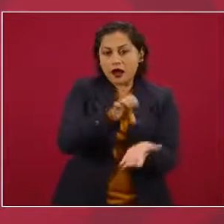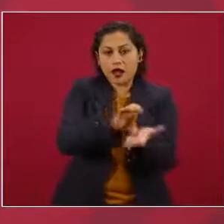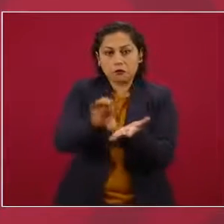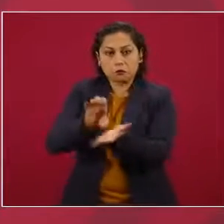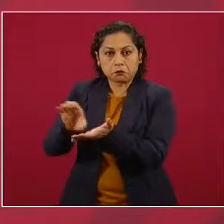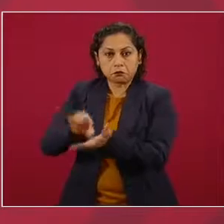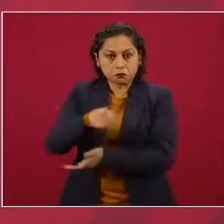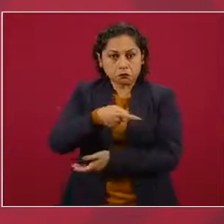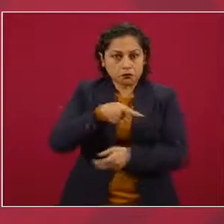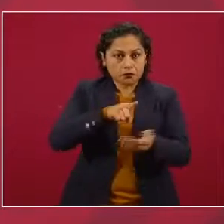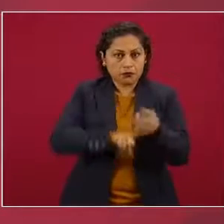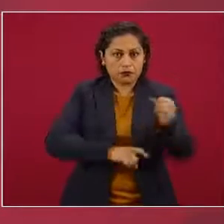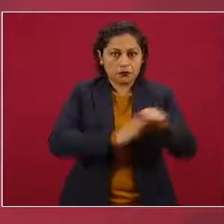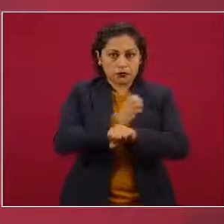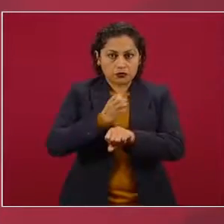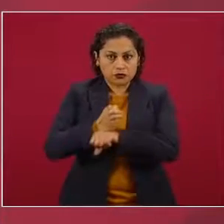fondos